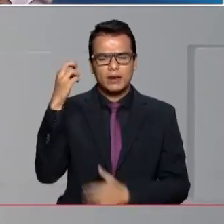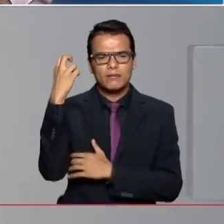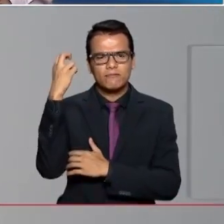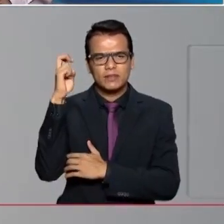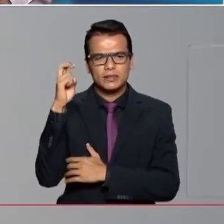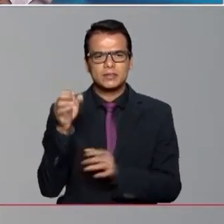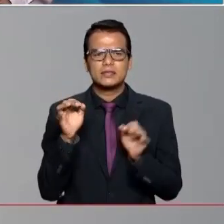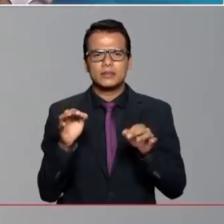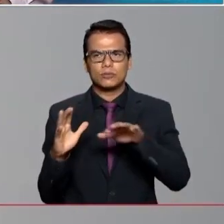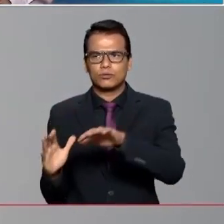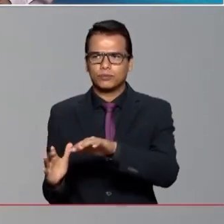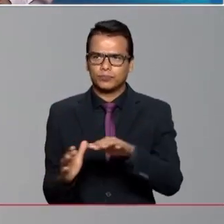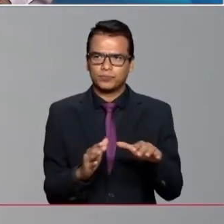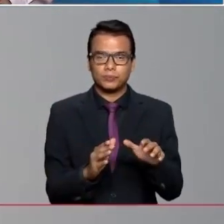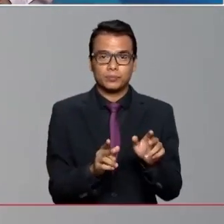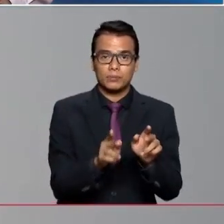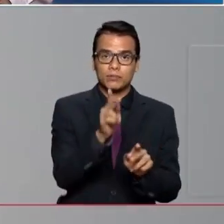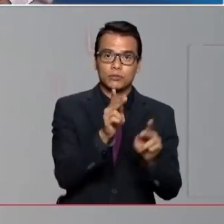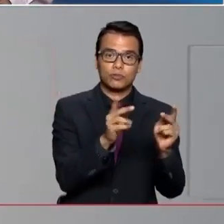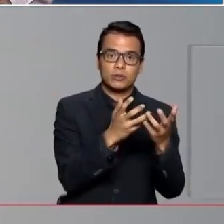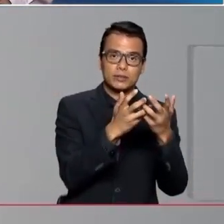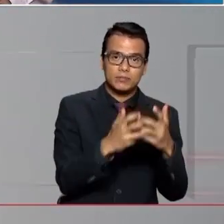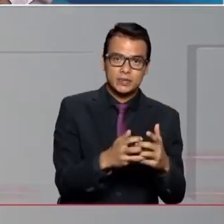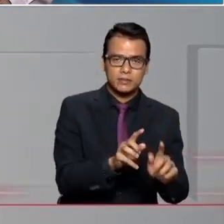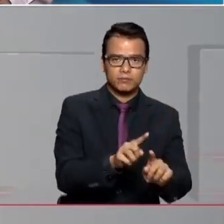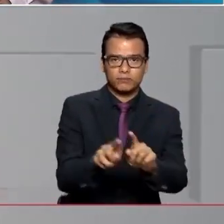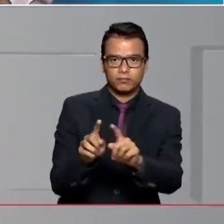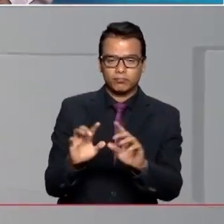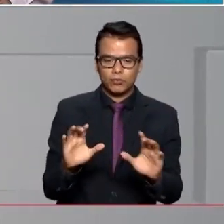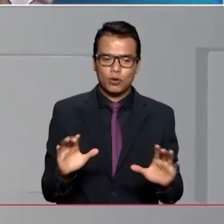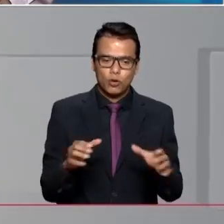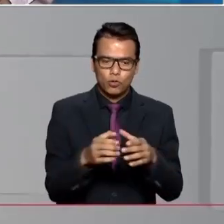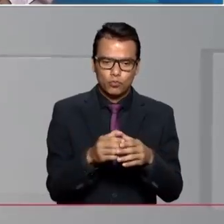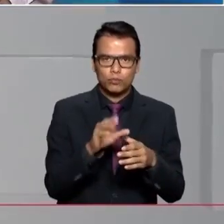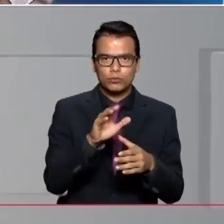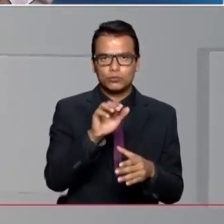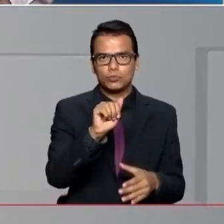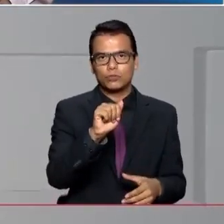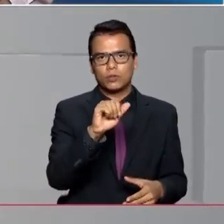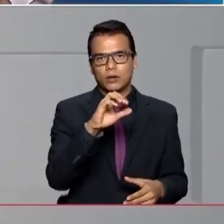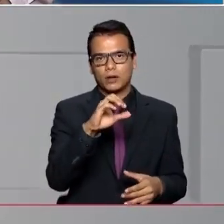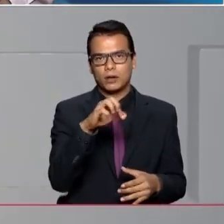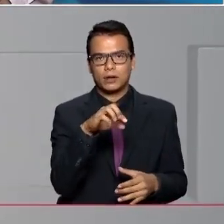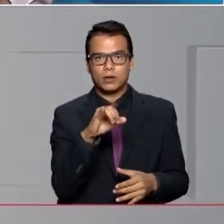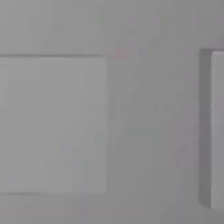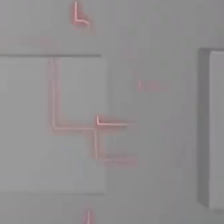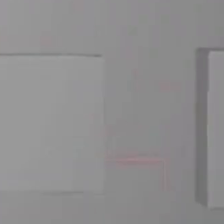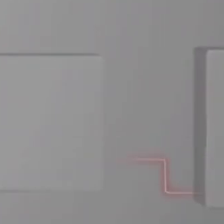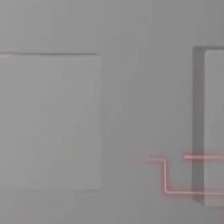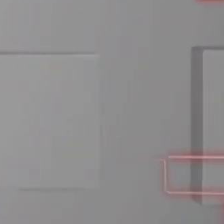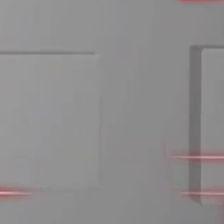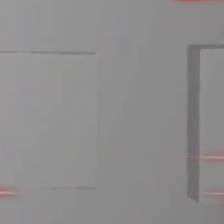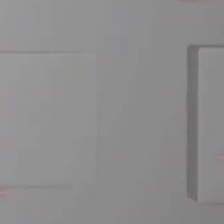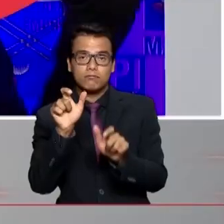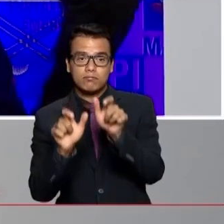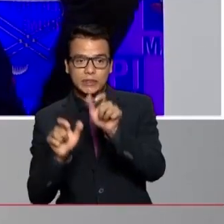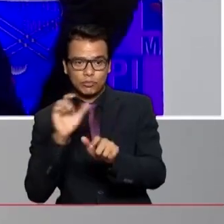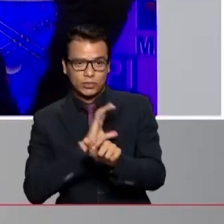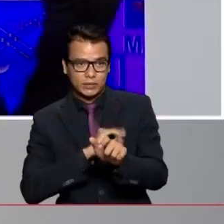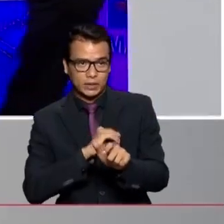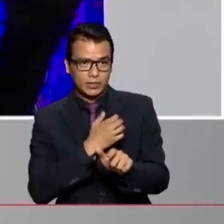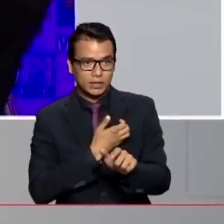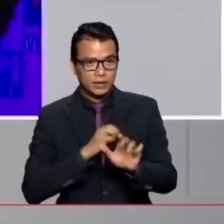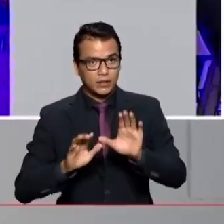Pequeños y medianos empresarios agremiados en ACOPI seccional Valle del Cauca escucharon a los candidatos a la alcaldía de Cali,